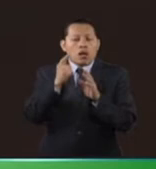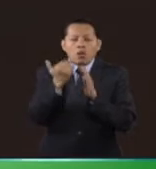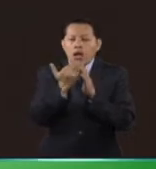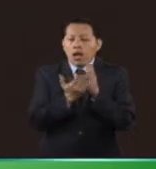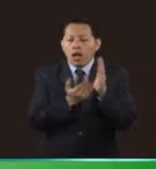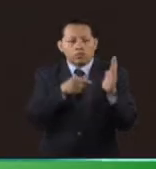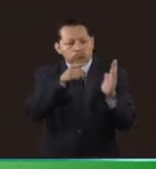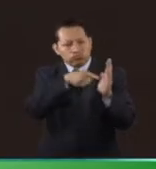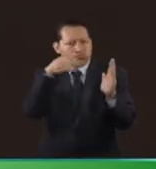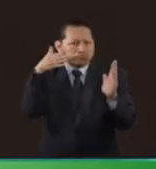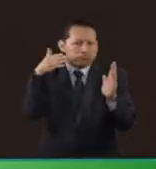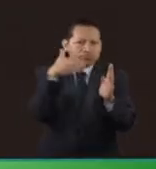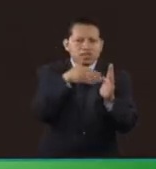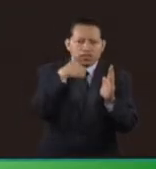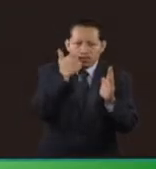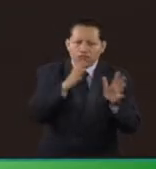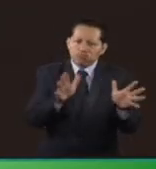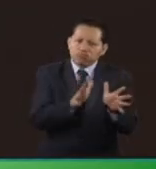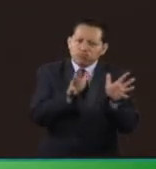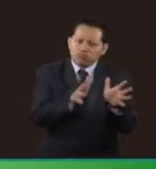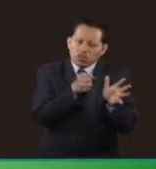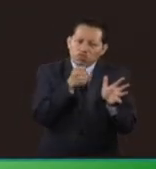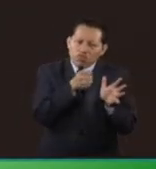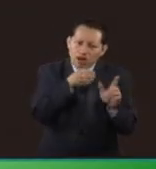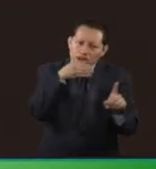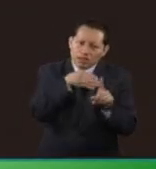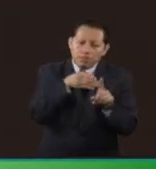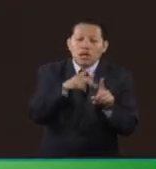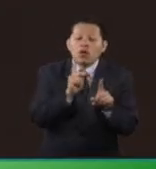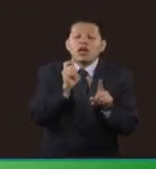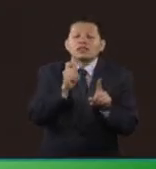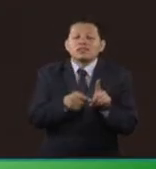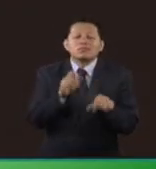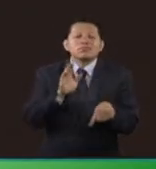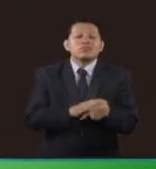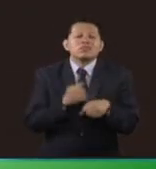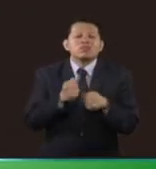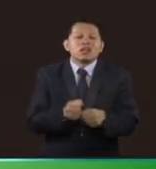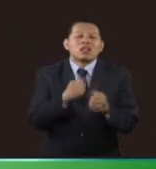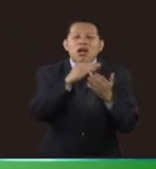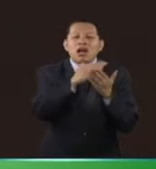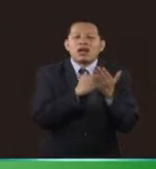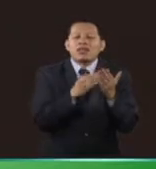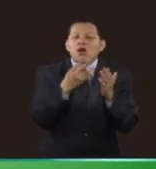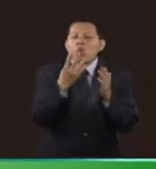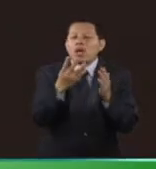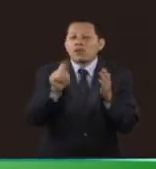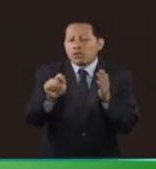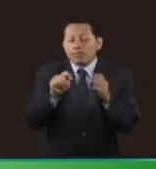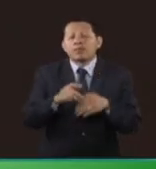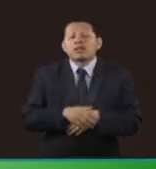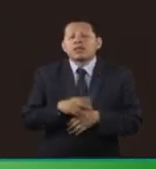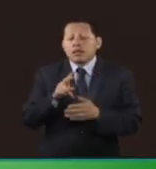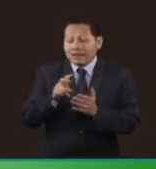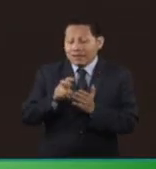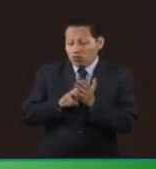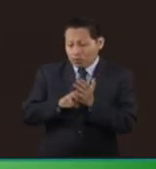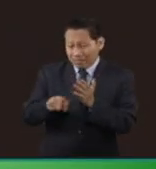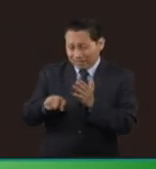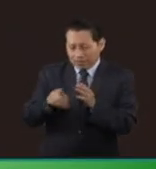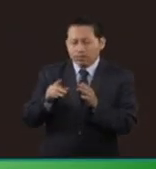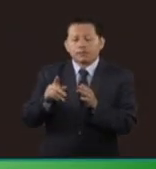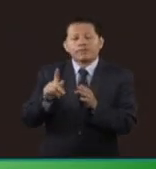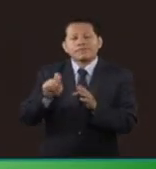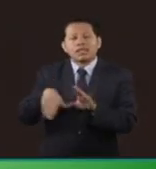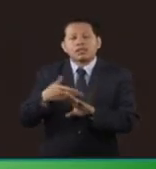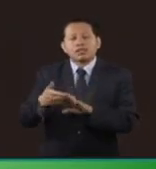agendas, pero principalmente la agenda de la 4T. La reforma ha empeorado las capacidades del Poder Judicial